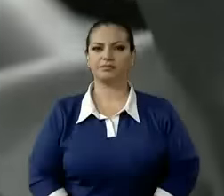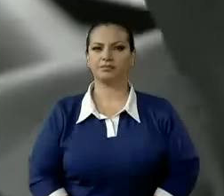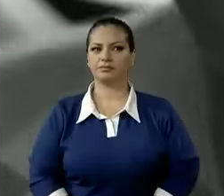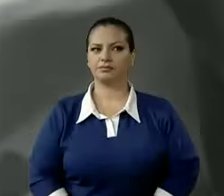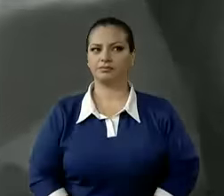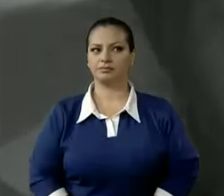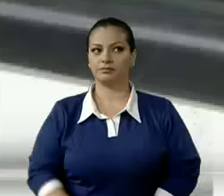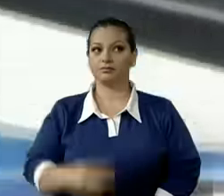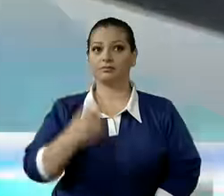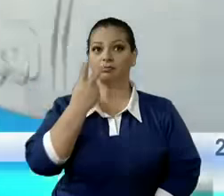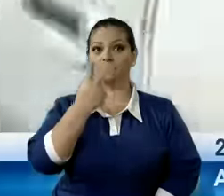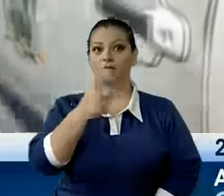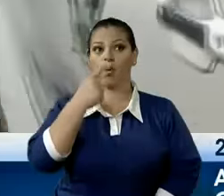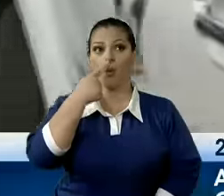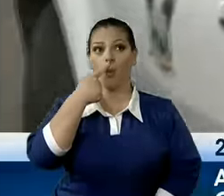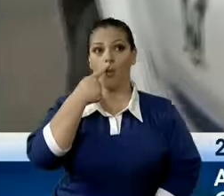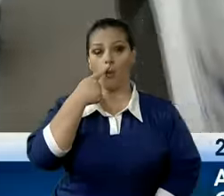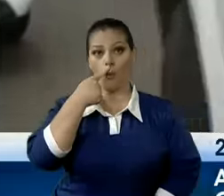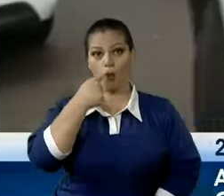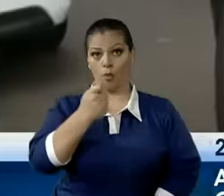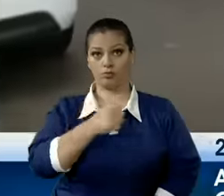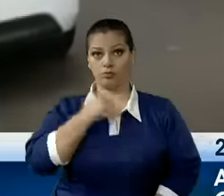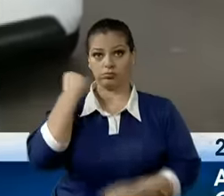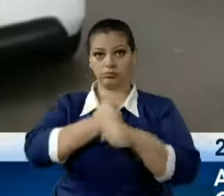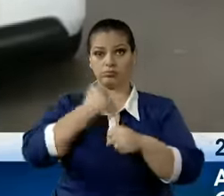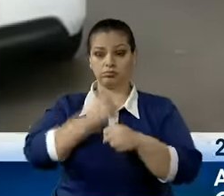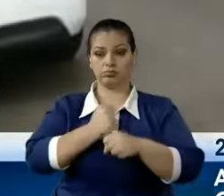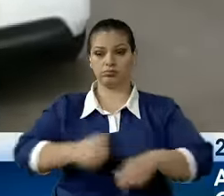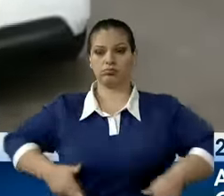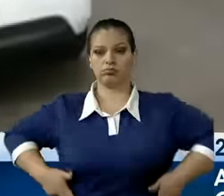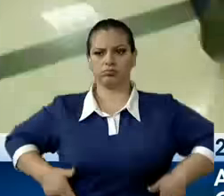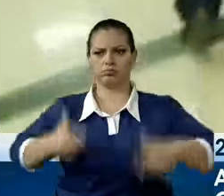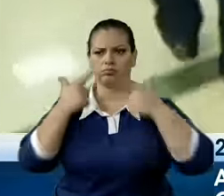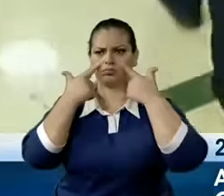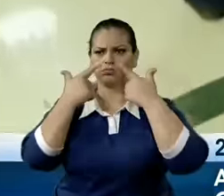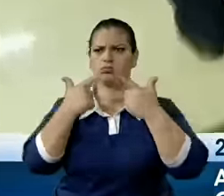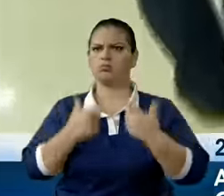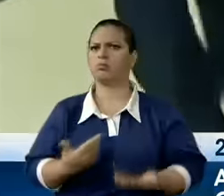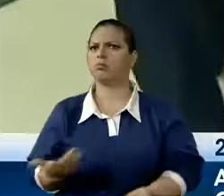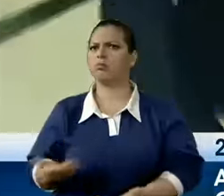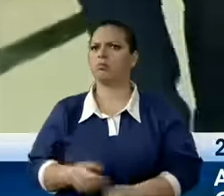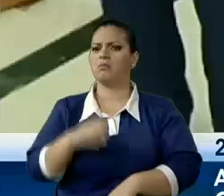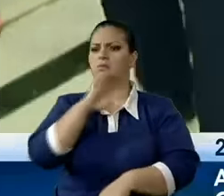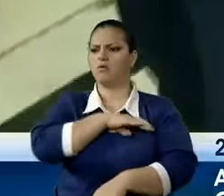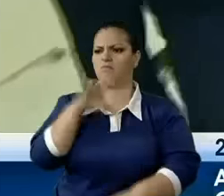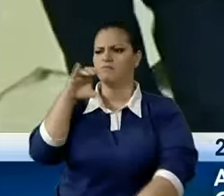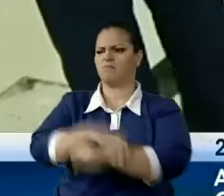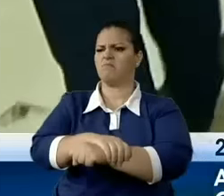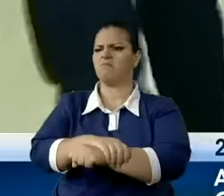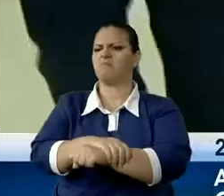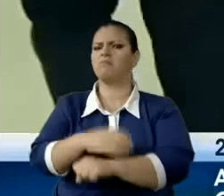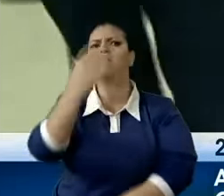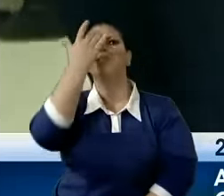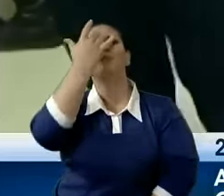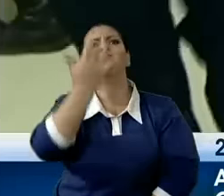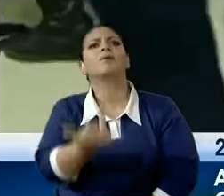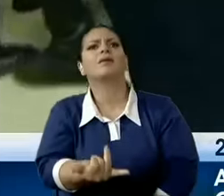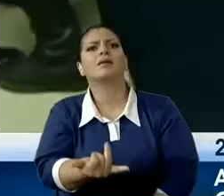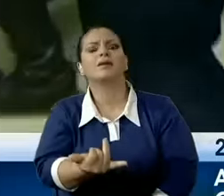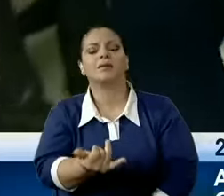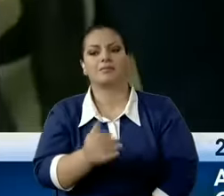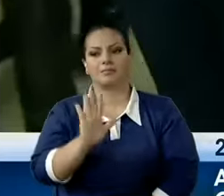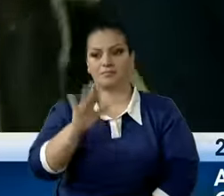Este guardia de seguridad fue llevado hasta la fiscalía acusado de agredir a un agente de la ATM minutos después de que este lo